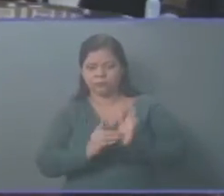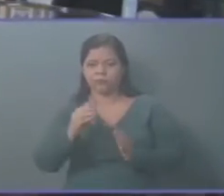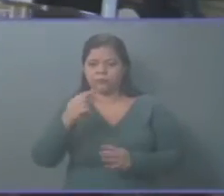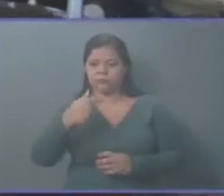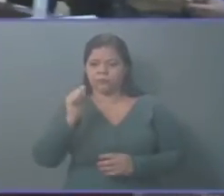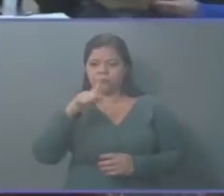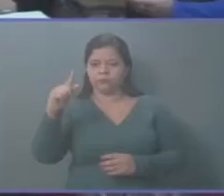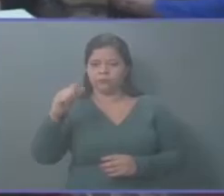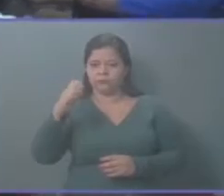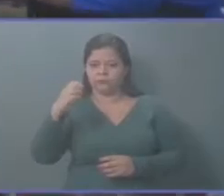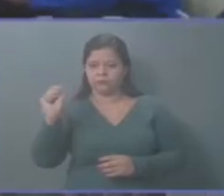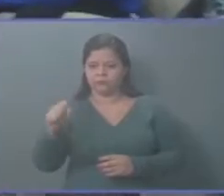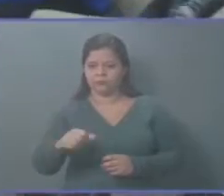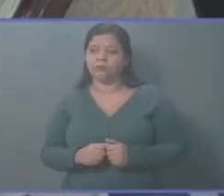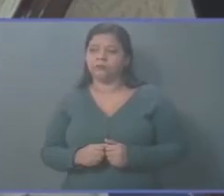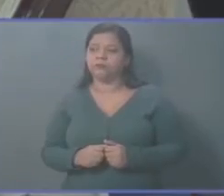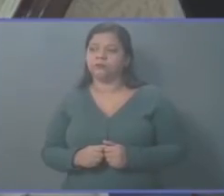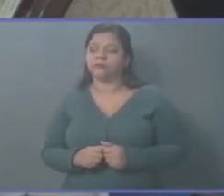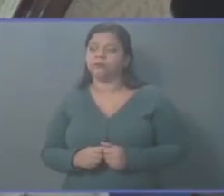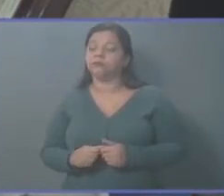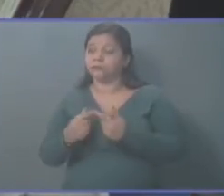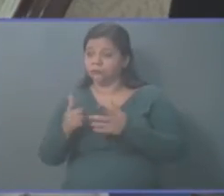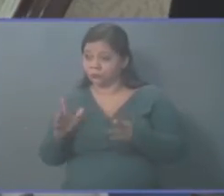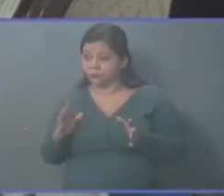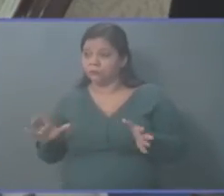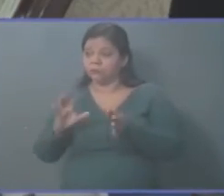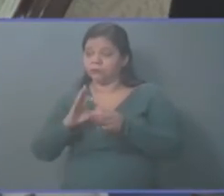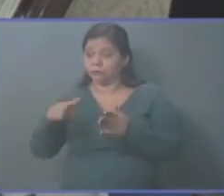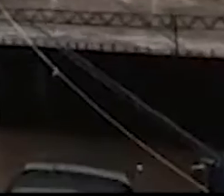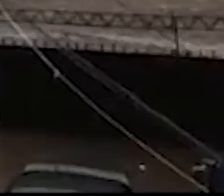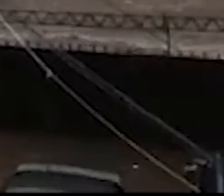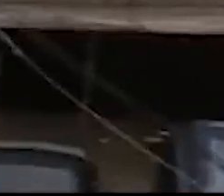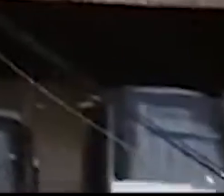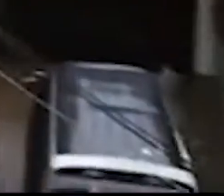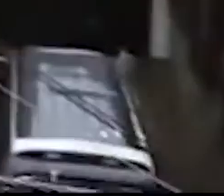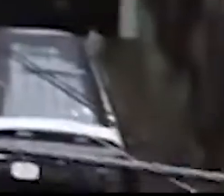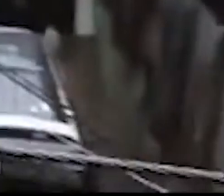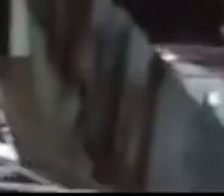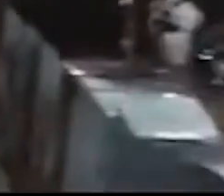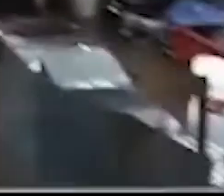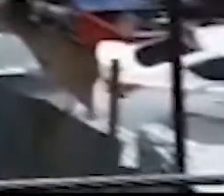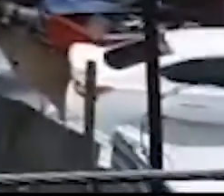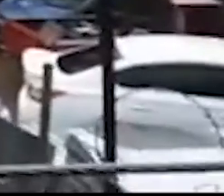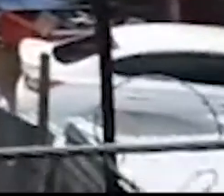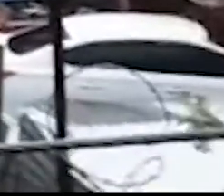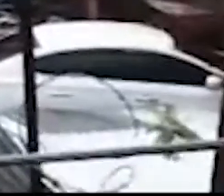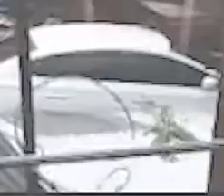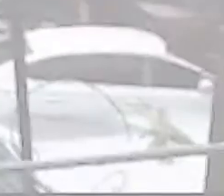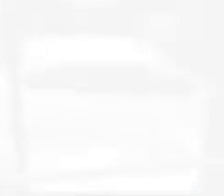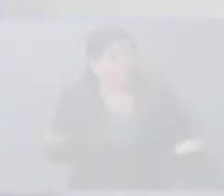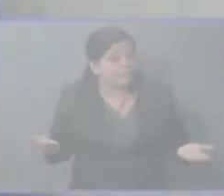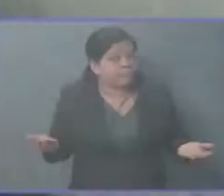partidos de oposición el destino, pese a que una buena parte de los 389 millones de dólares irían destinados a las